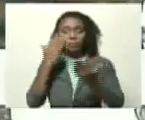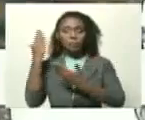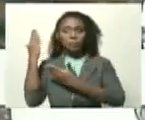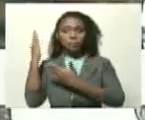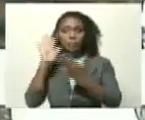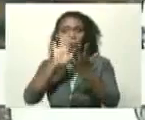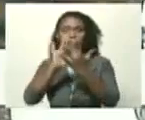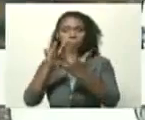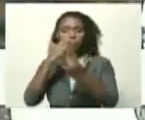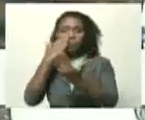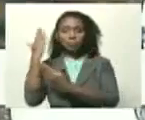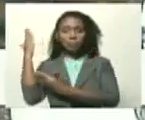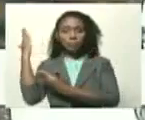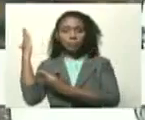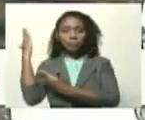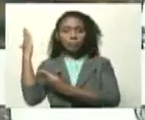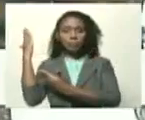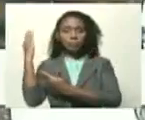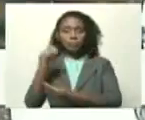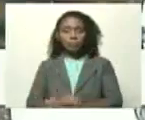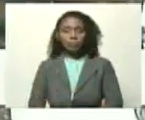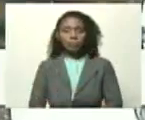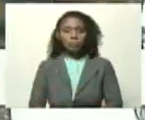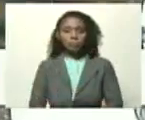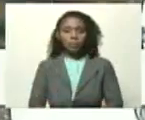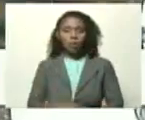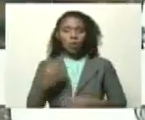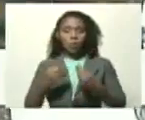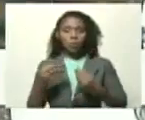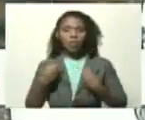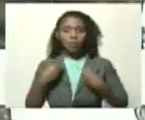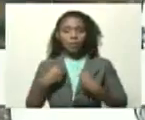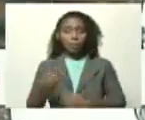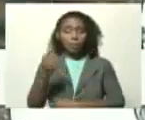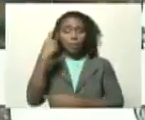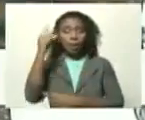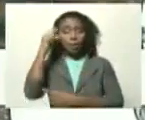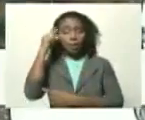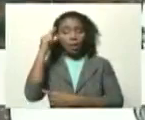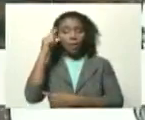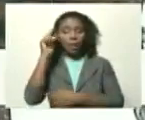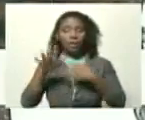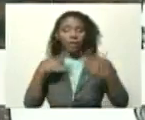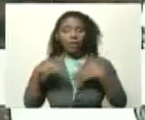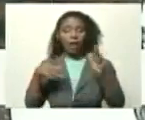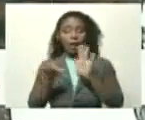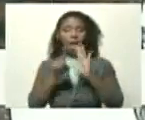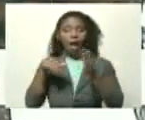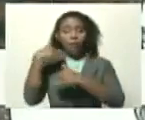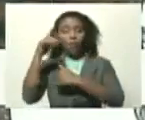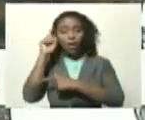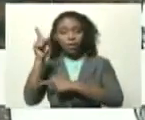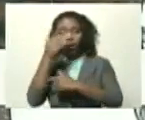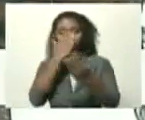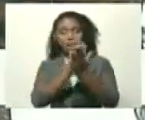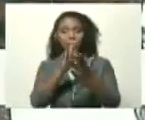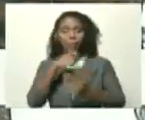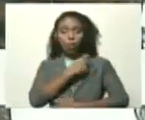nos vamos contigo. ¿Cómo se vive este primer día de actividad legislativa allá a las afueras del hemiciclo